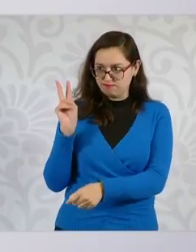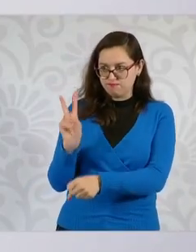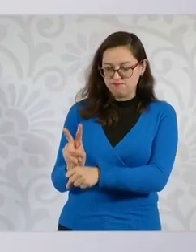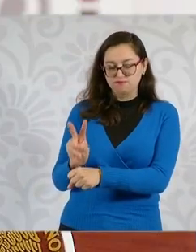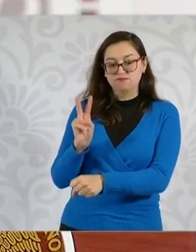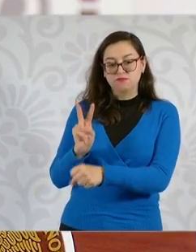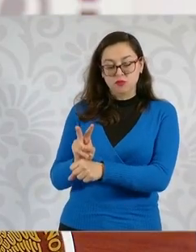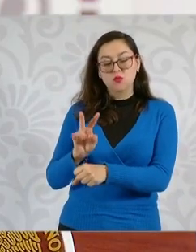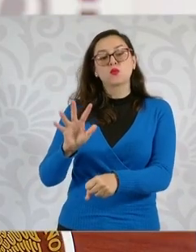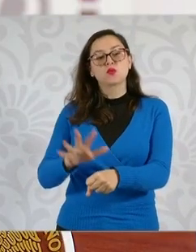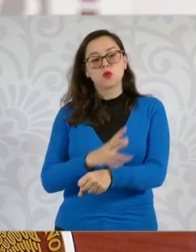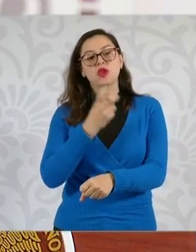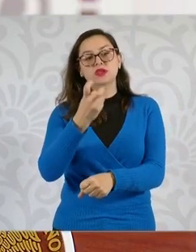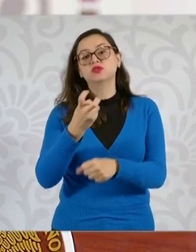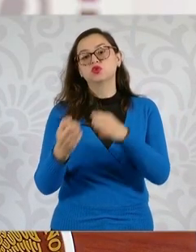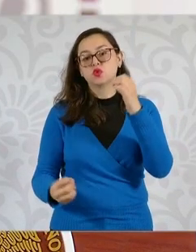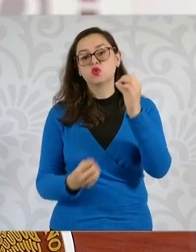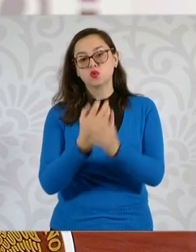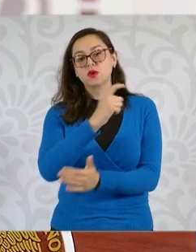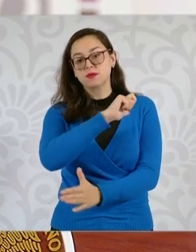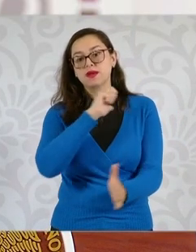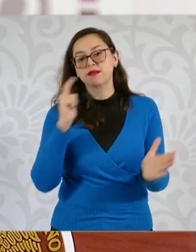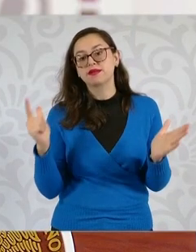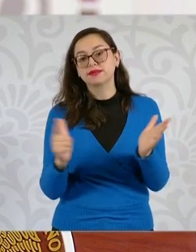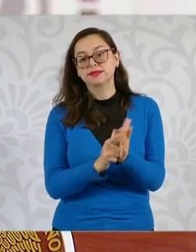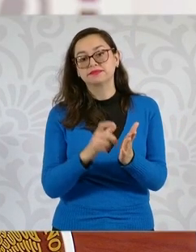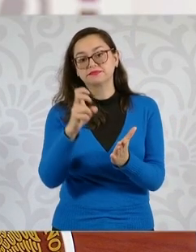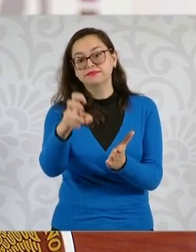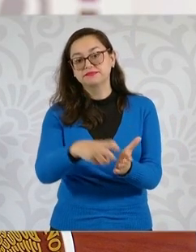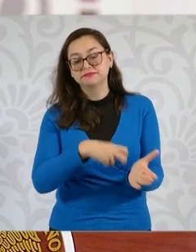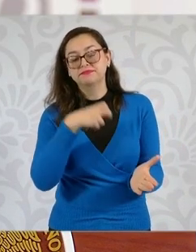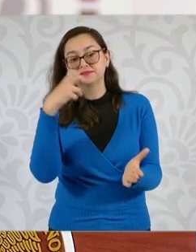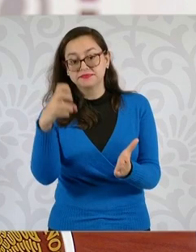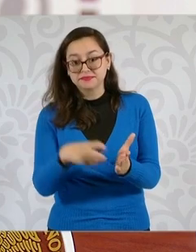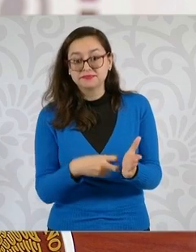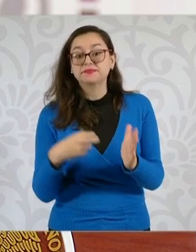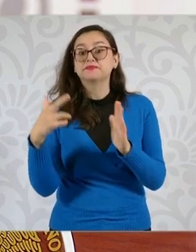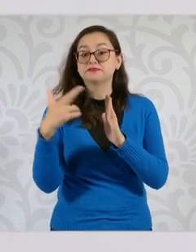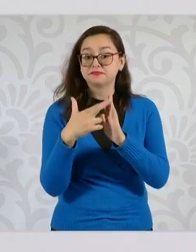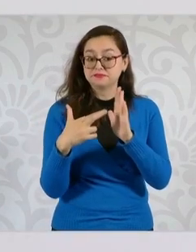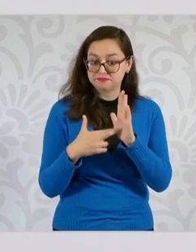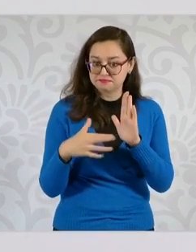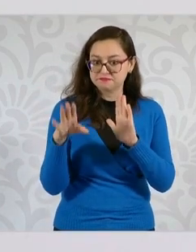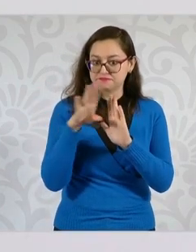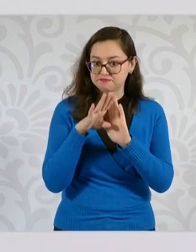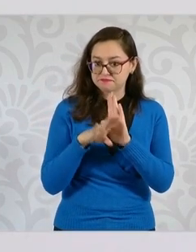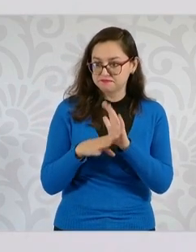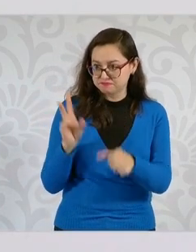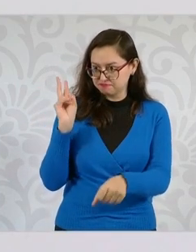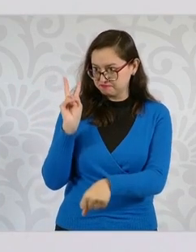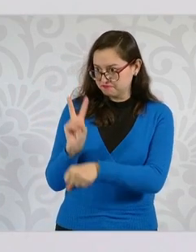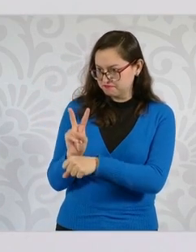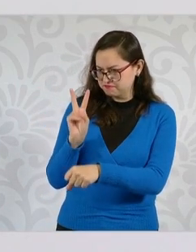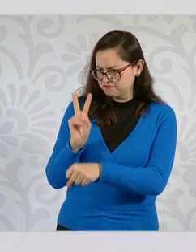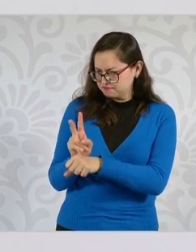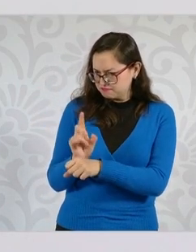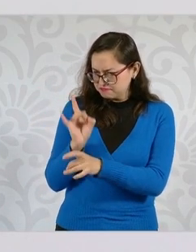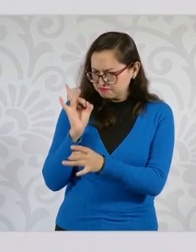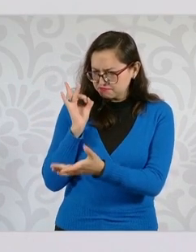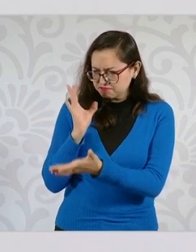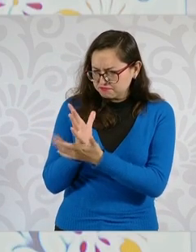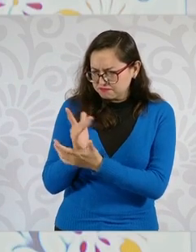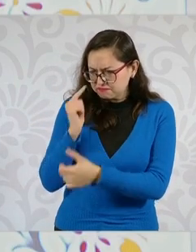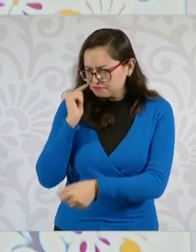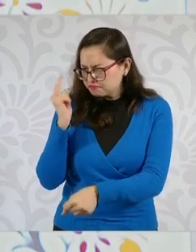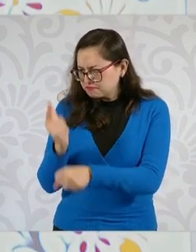la ley orgánica que se va a presentar que tenga reglas pero que sean sancionados frente a denuncia